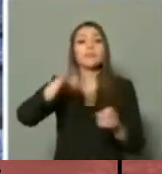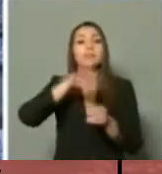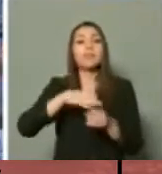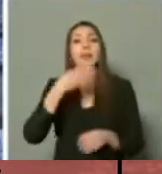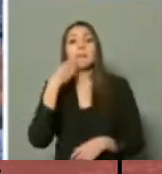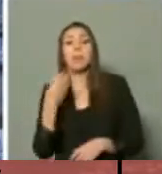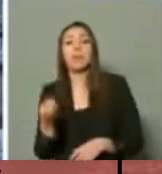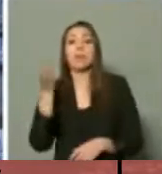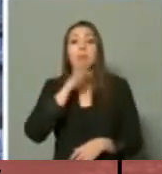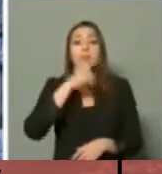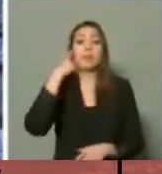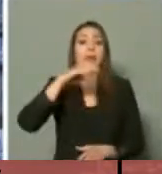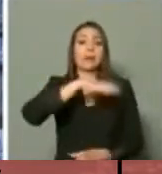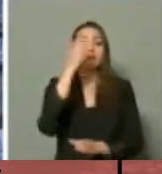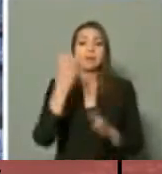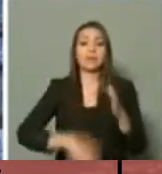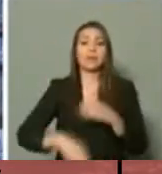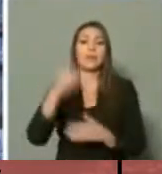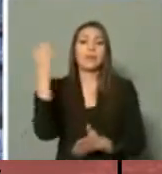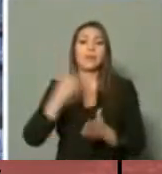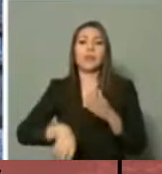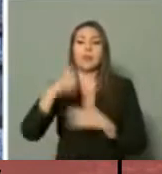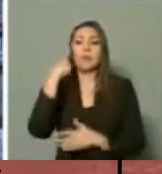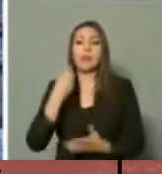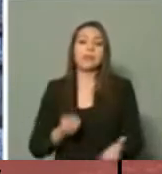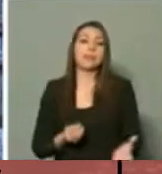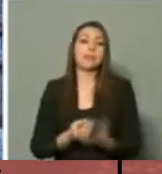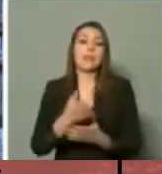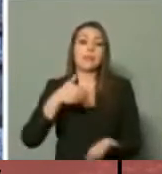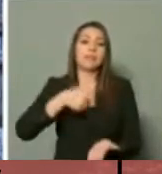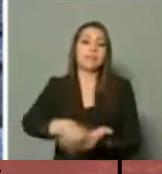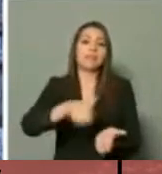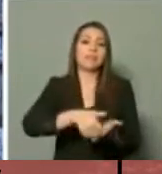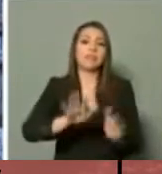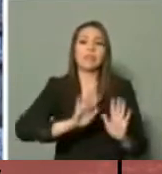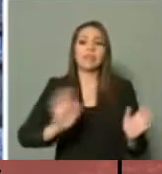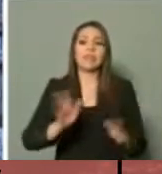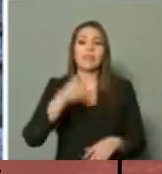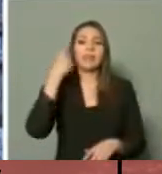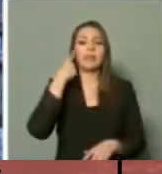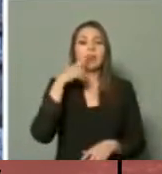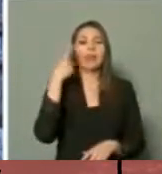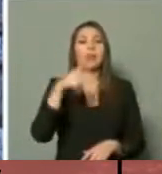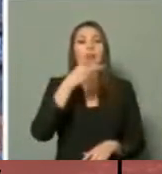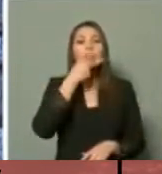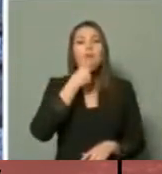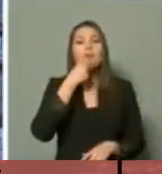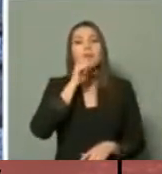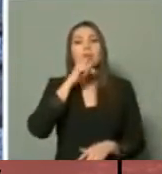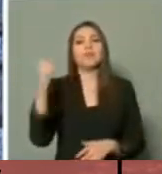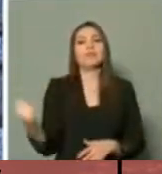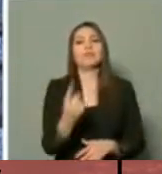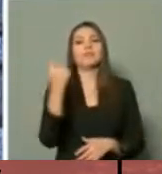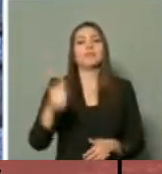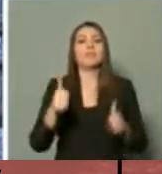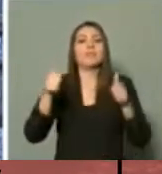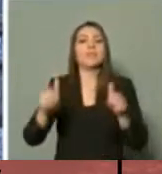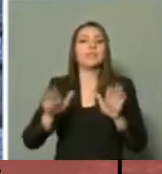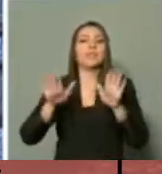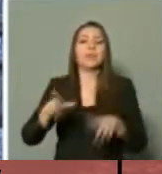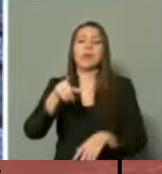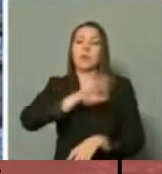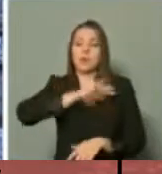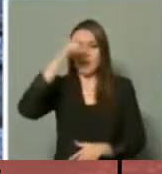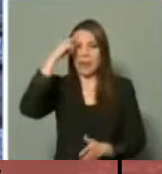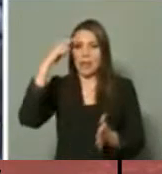acabe con el desistimiento y con la salida afortunada ya del Mesías Tropical. Obviamente creo que hay una oportunidad de cambiar las